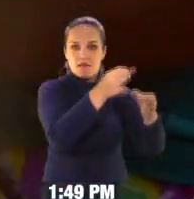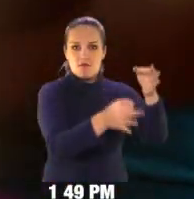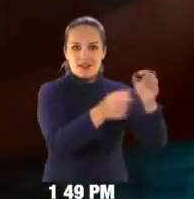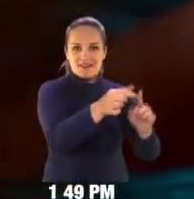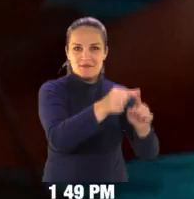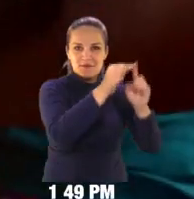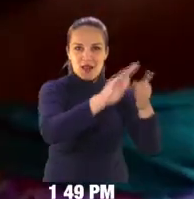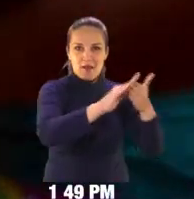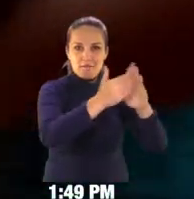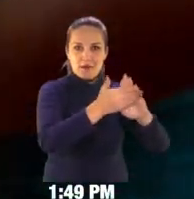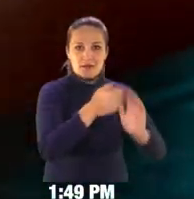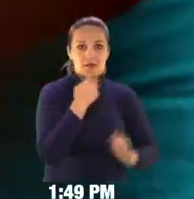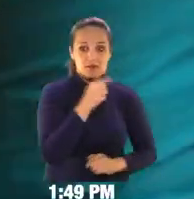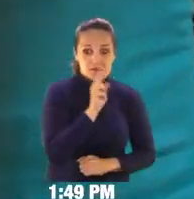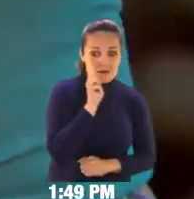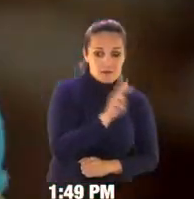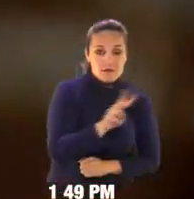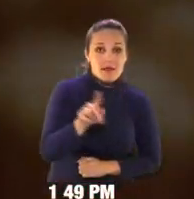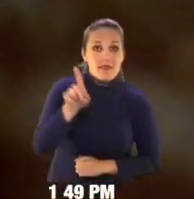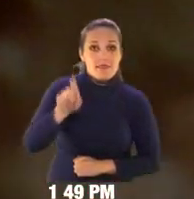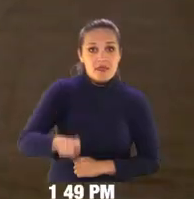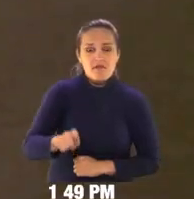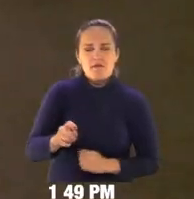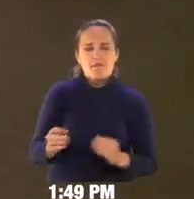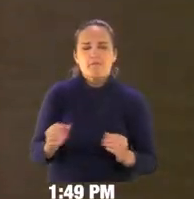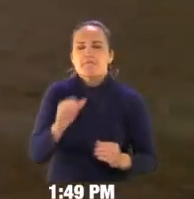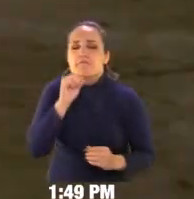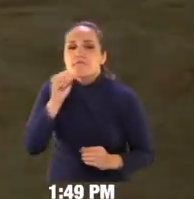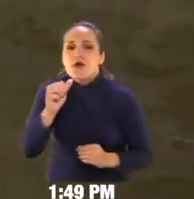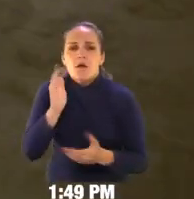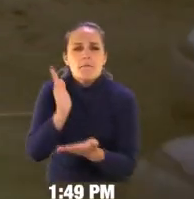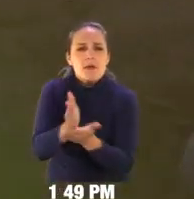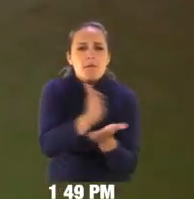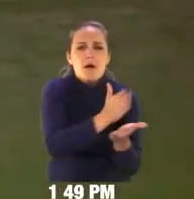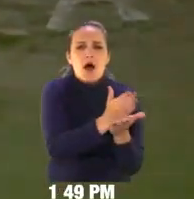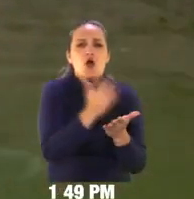casos de violencia ocurrida principalmente en las zonas rurales de la Colombia Profunda.